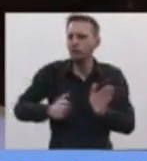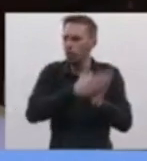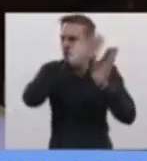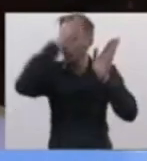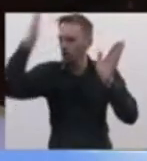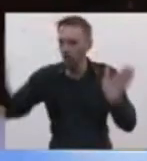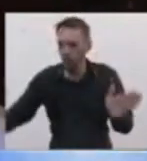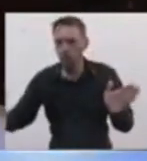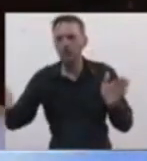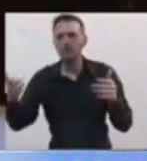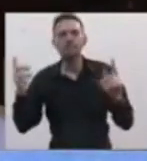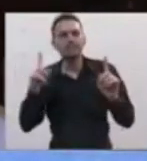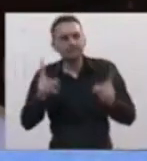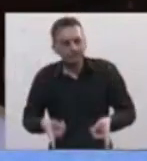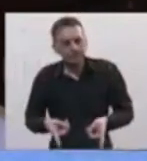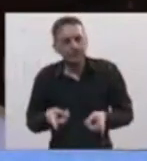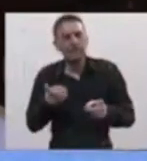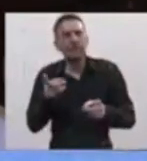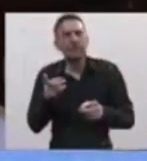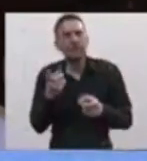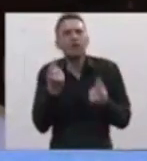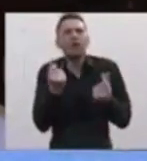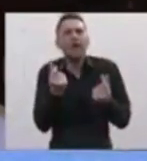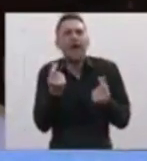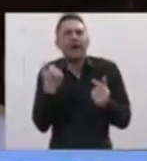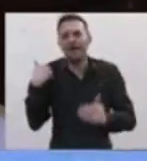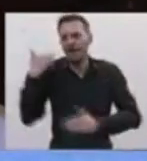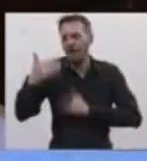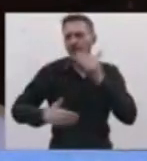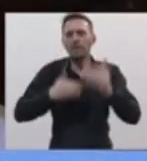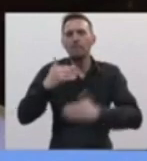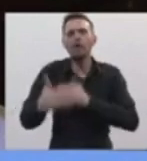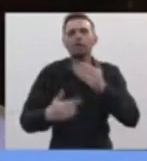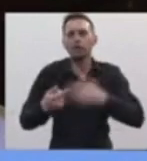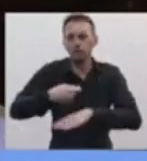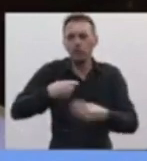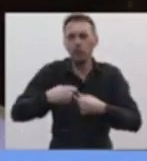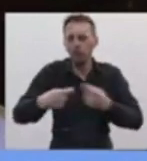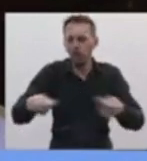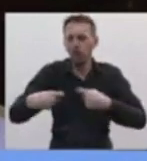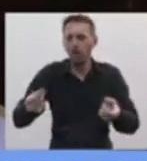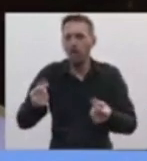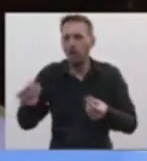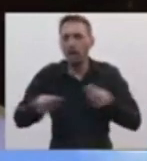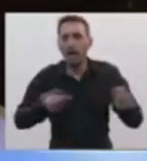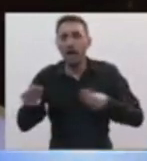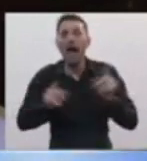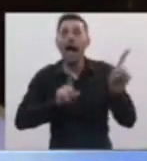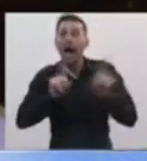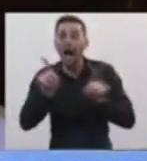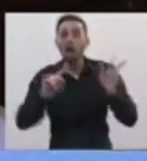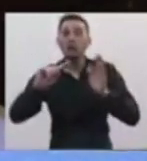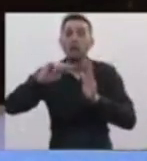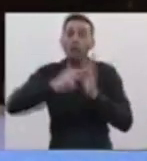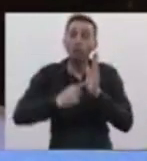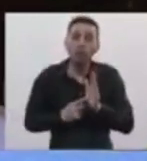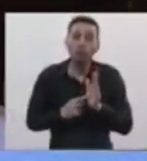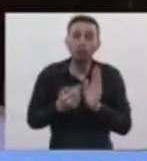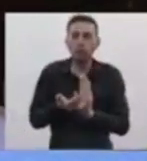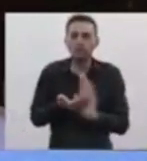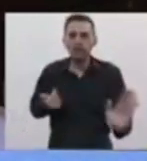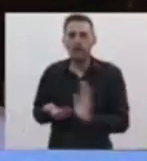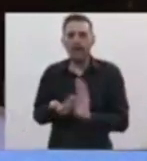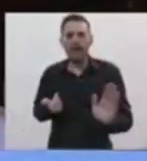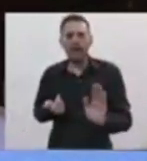también nos pasa lo mismo con respecto a la calidad del proceso pues presupuestario hay excepciones y suspensiones algunas